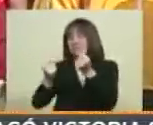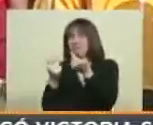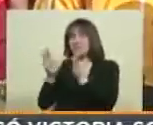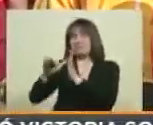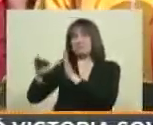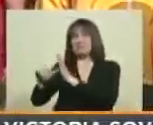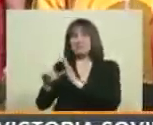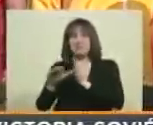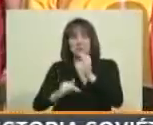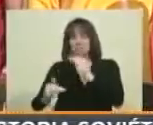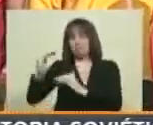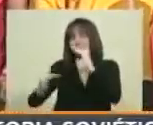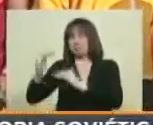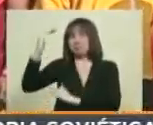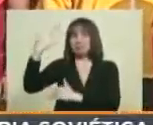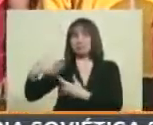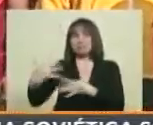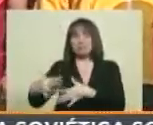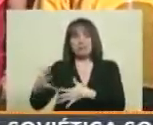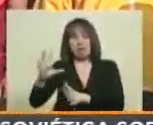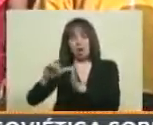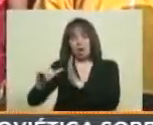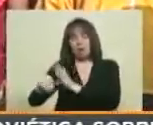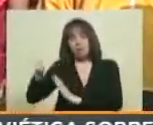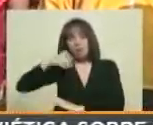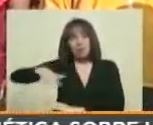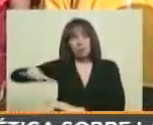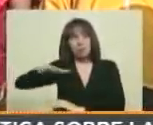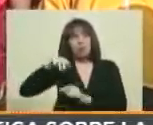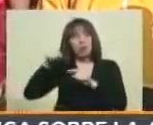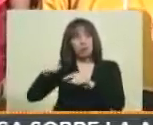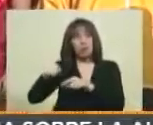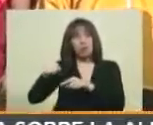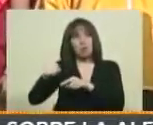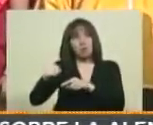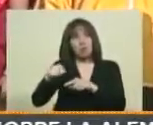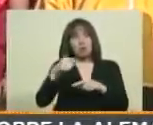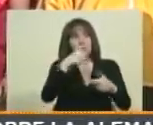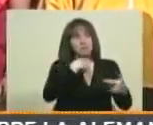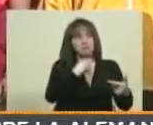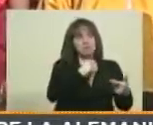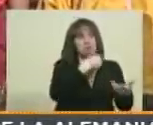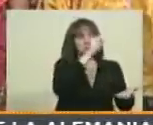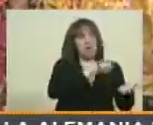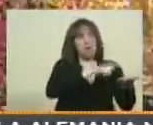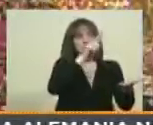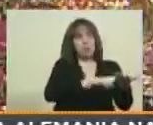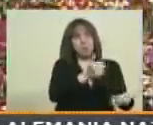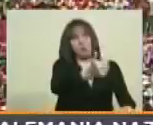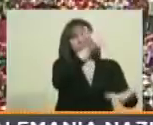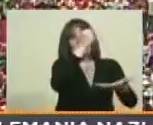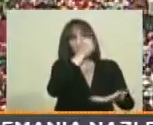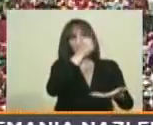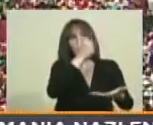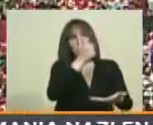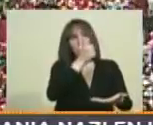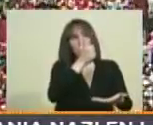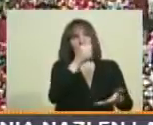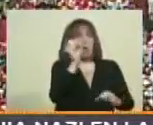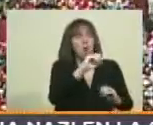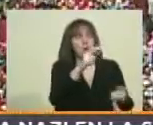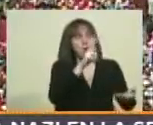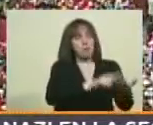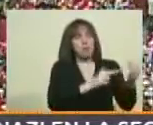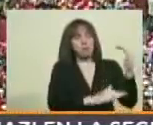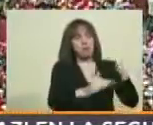que están robando al pueblo y cada vez que yo apruebo un bono cada vez que apruebo